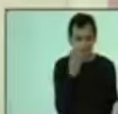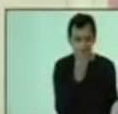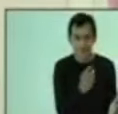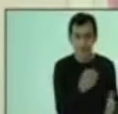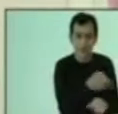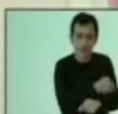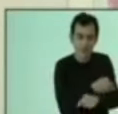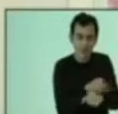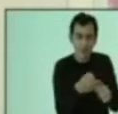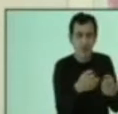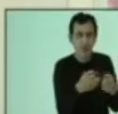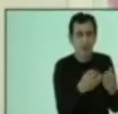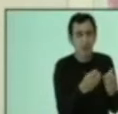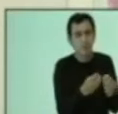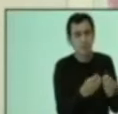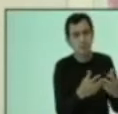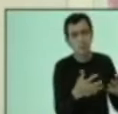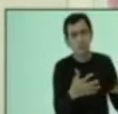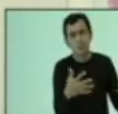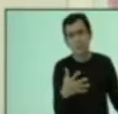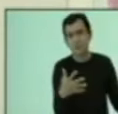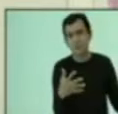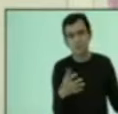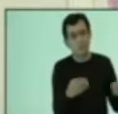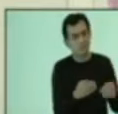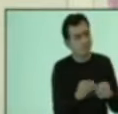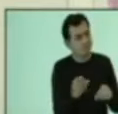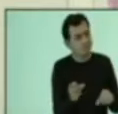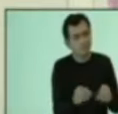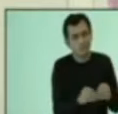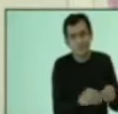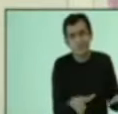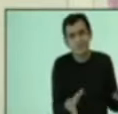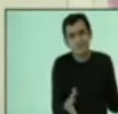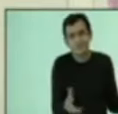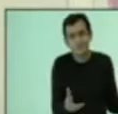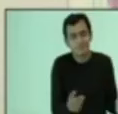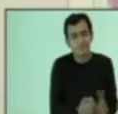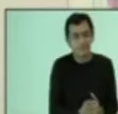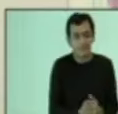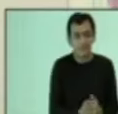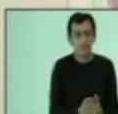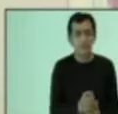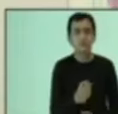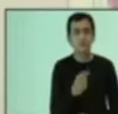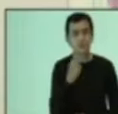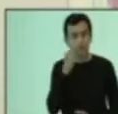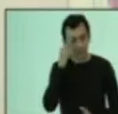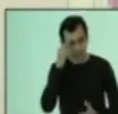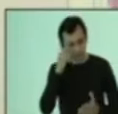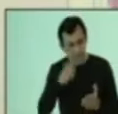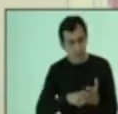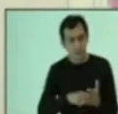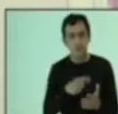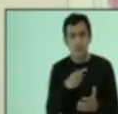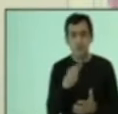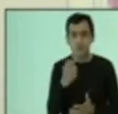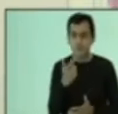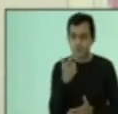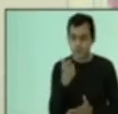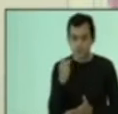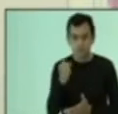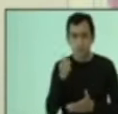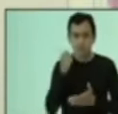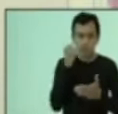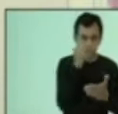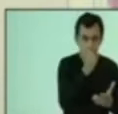desintegración familiar. Les aseguro que si invertimos y gestionamos con iniciativa